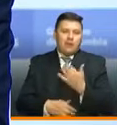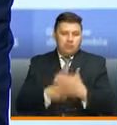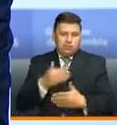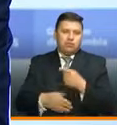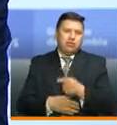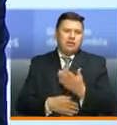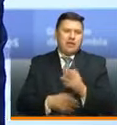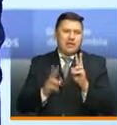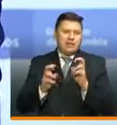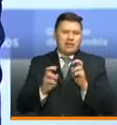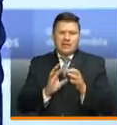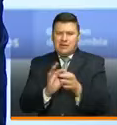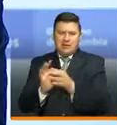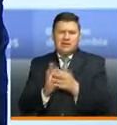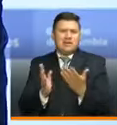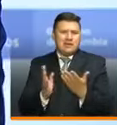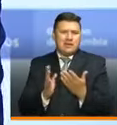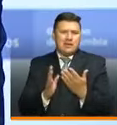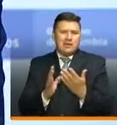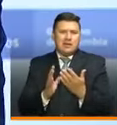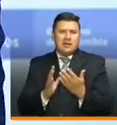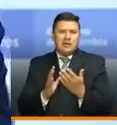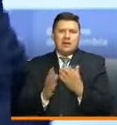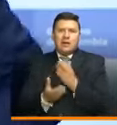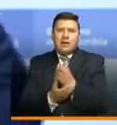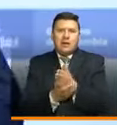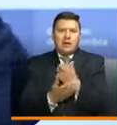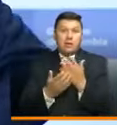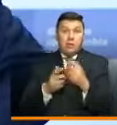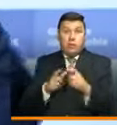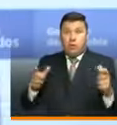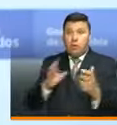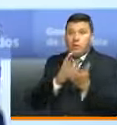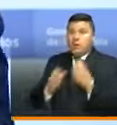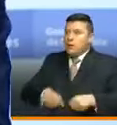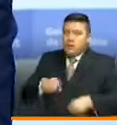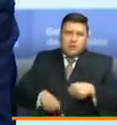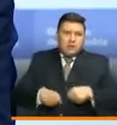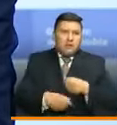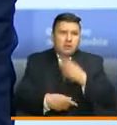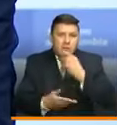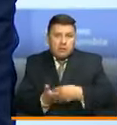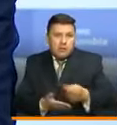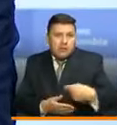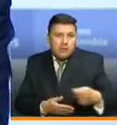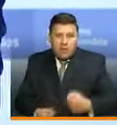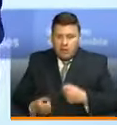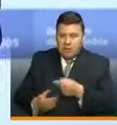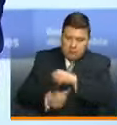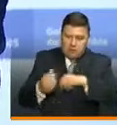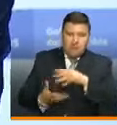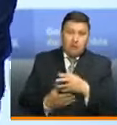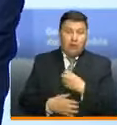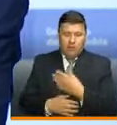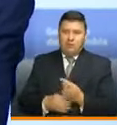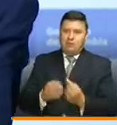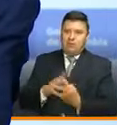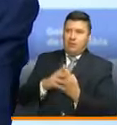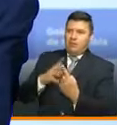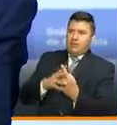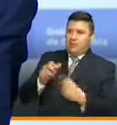sucediendo con toda esa cadena de proveeduría de domicilios, que ha crecido de manera impresionante. Oportunidades de hacer